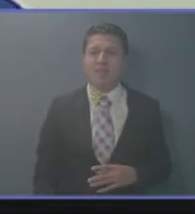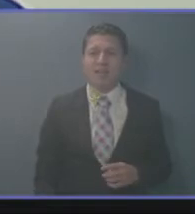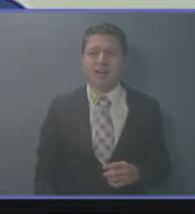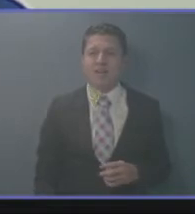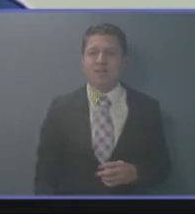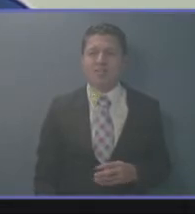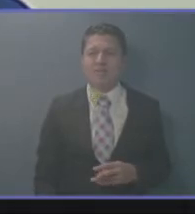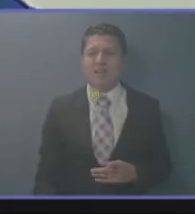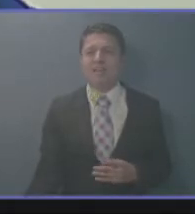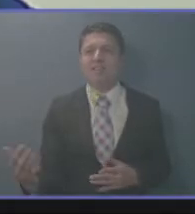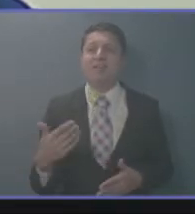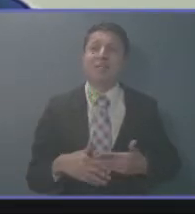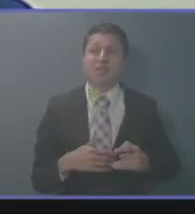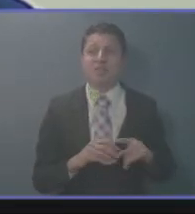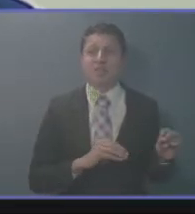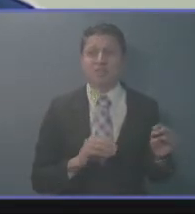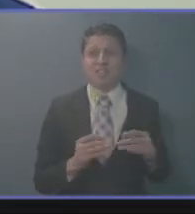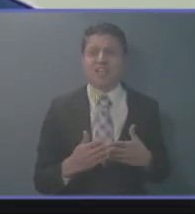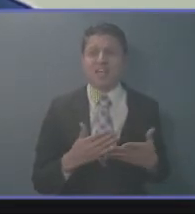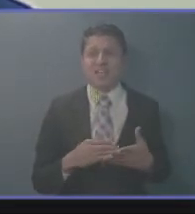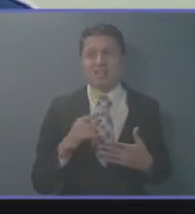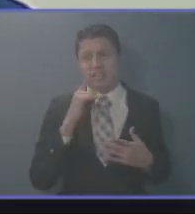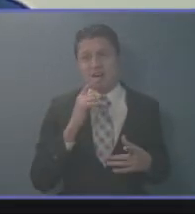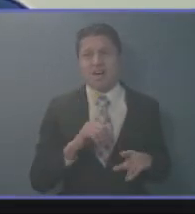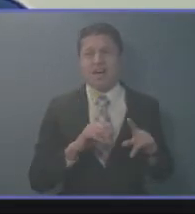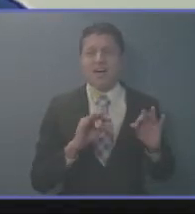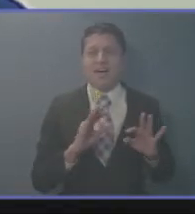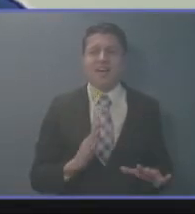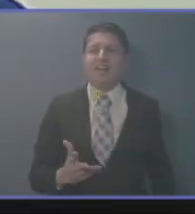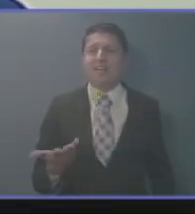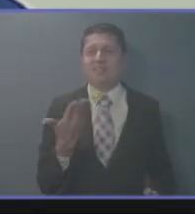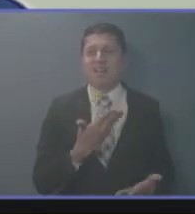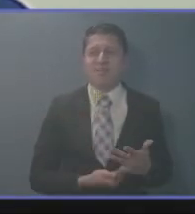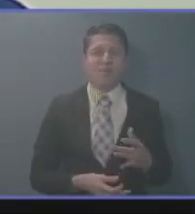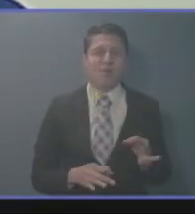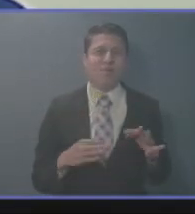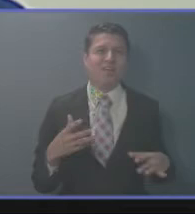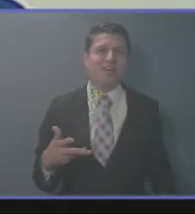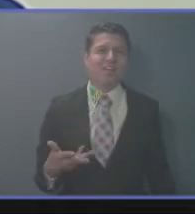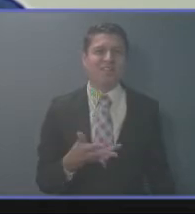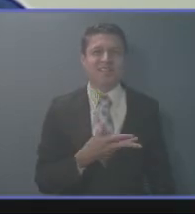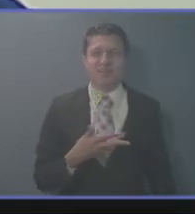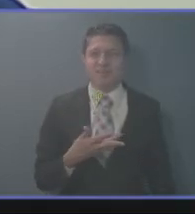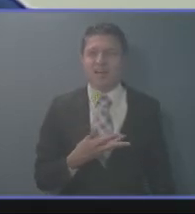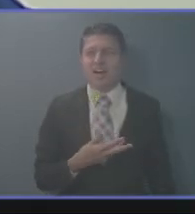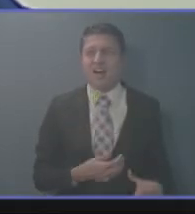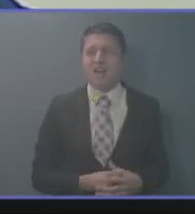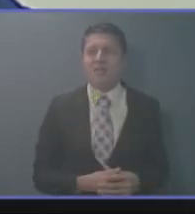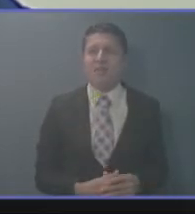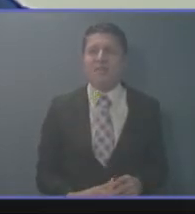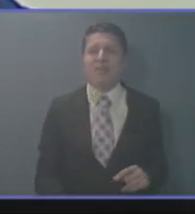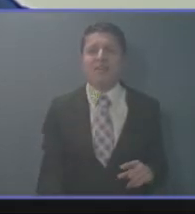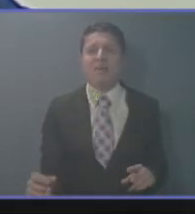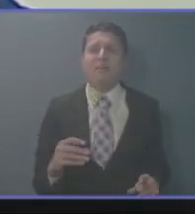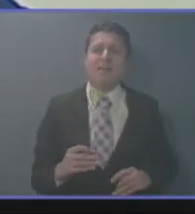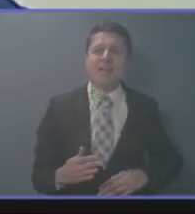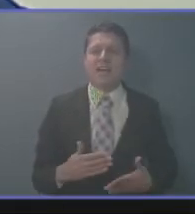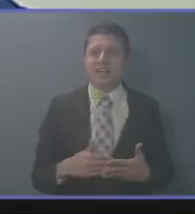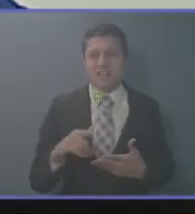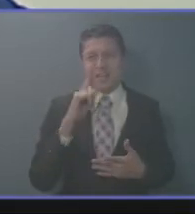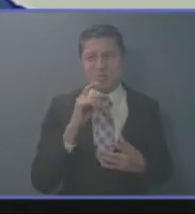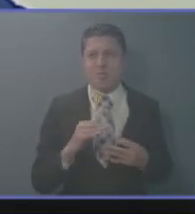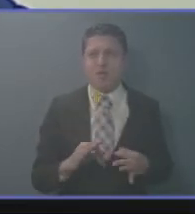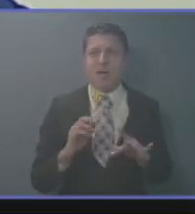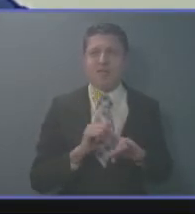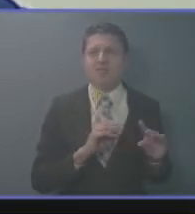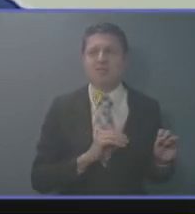siguiente. Se explica en la correspondencia, en la correspondiente pieza de correspondencia, que con